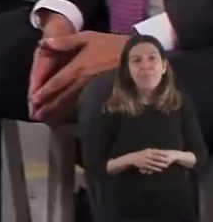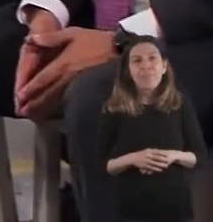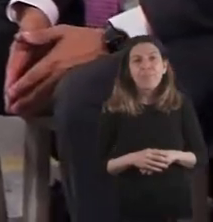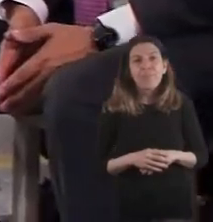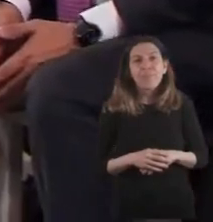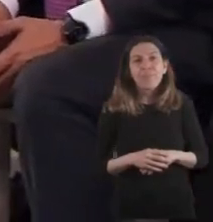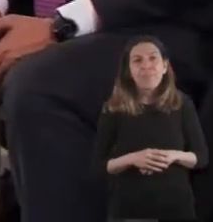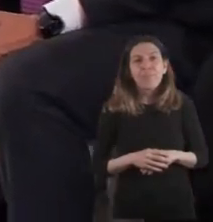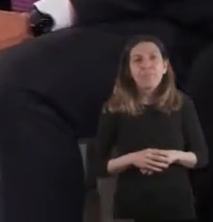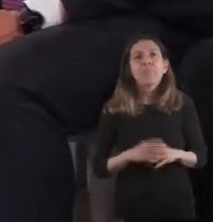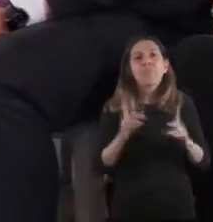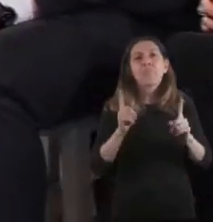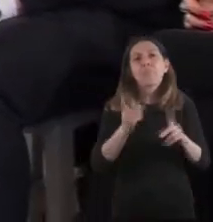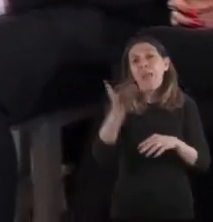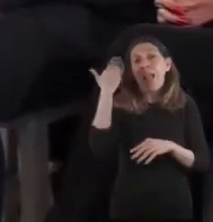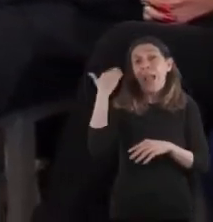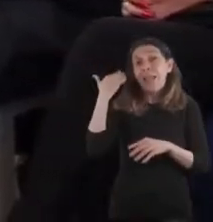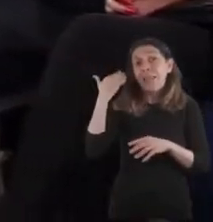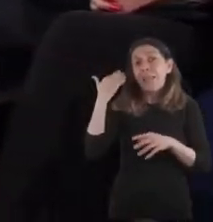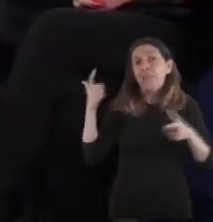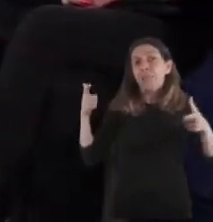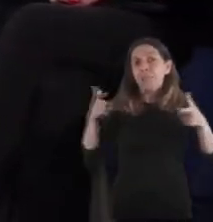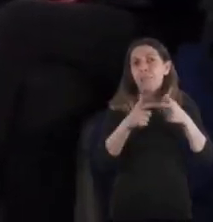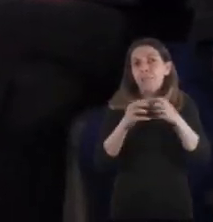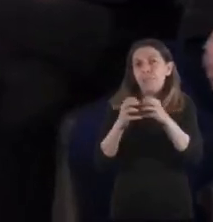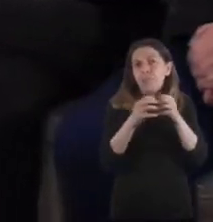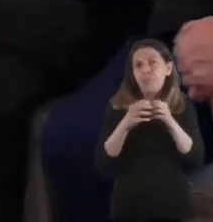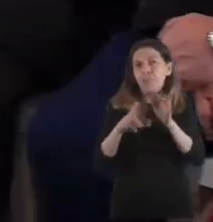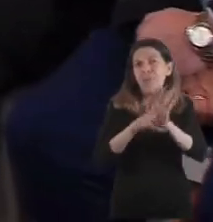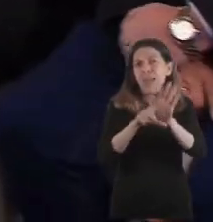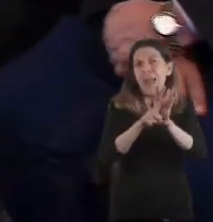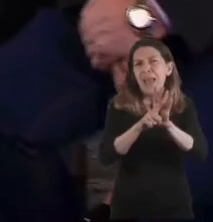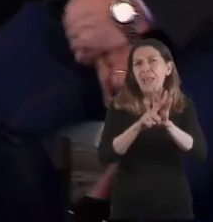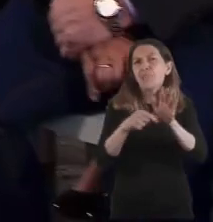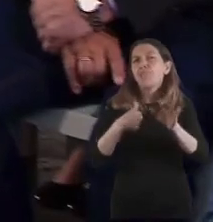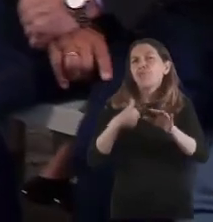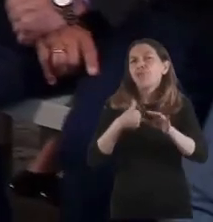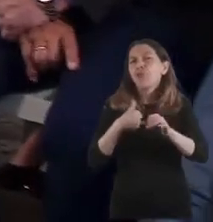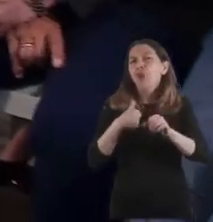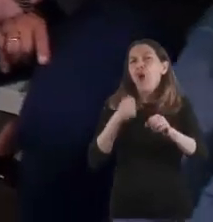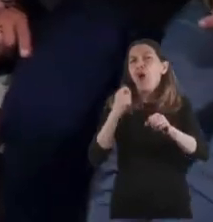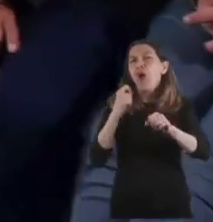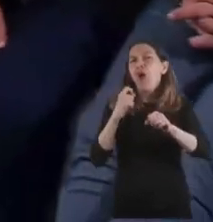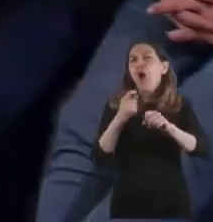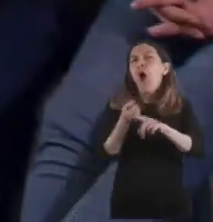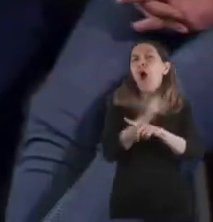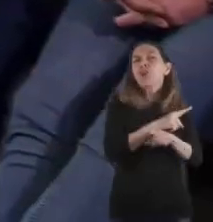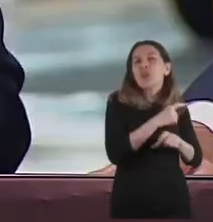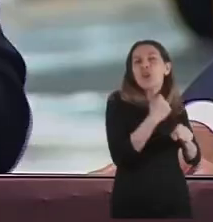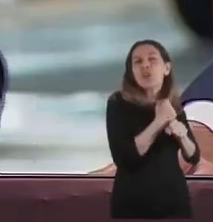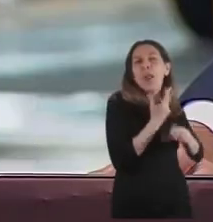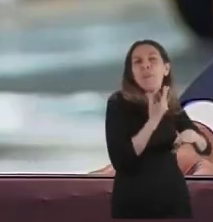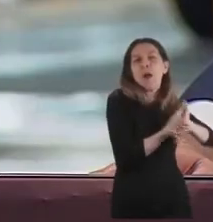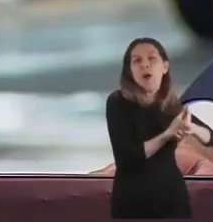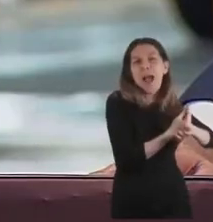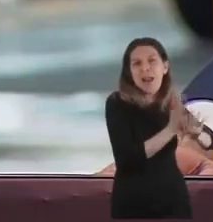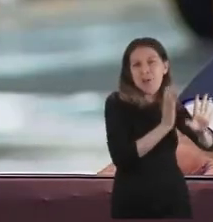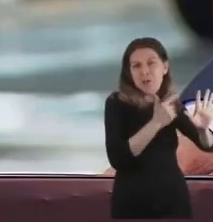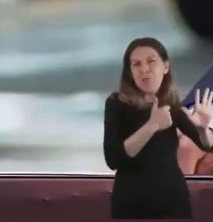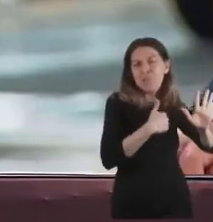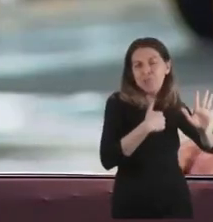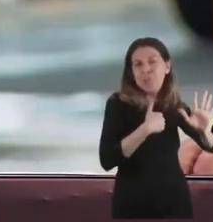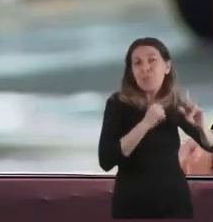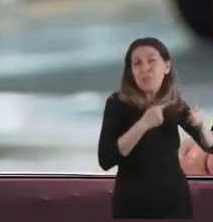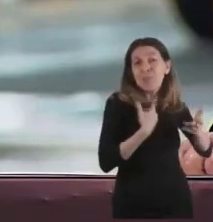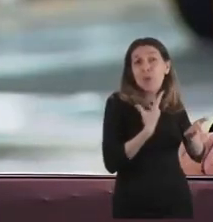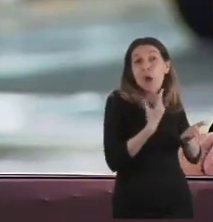cuando se discutió esta ley, todavía tenía otro sombrero yo. Y el sombrero